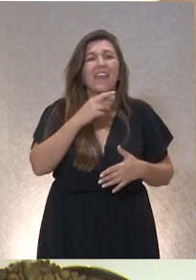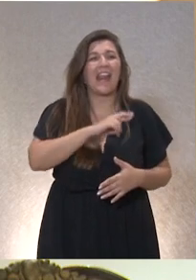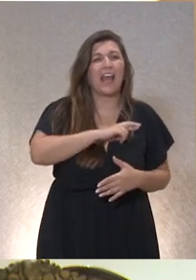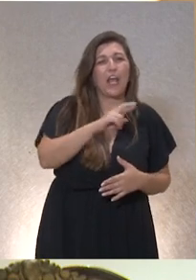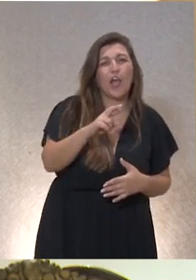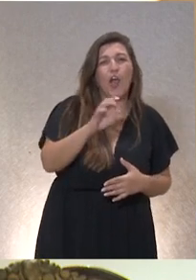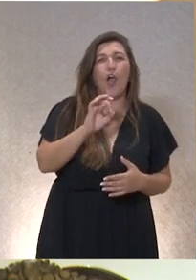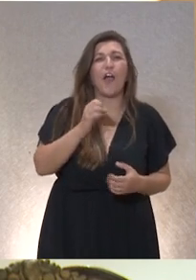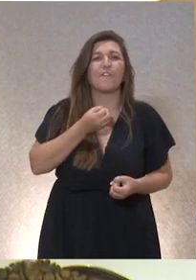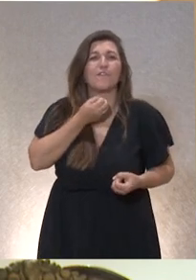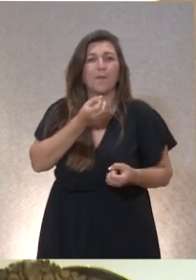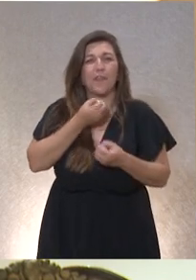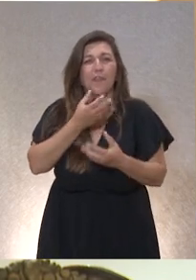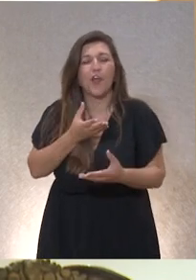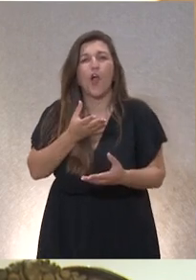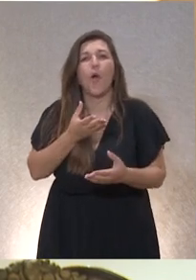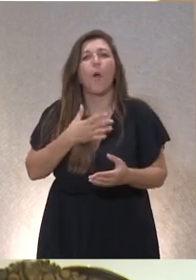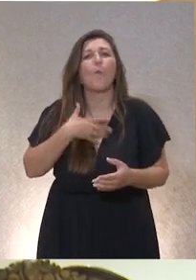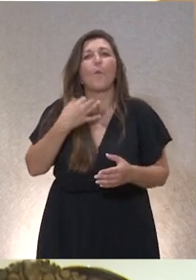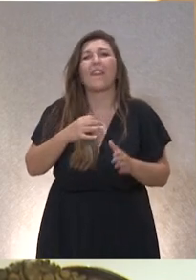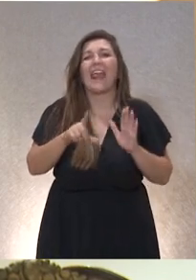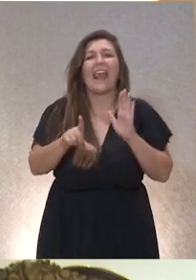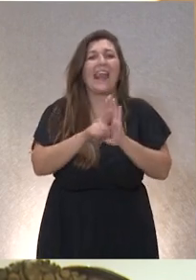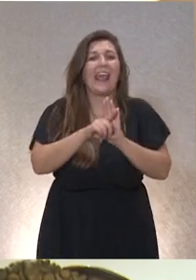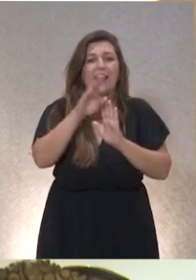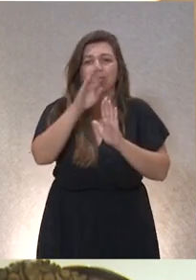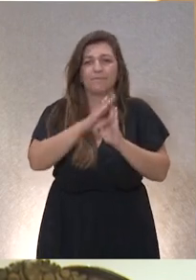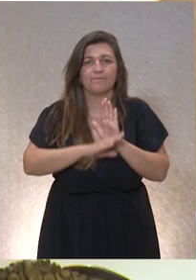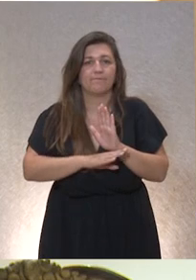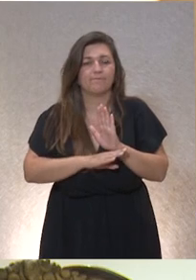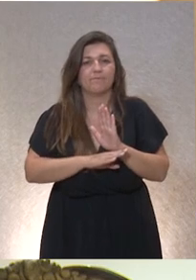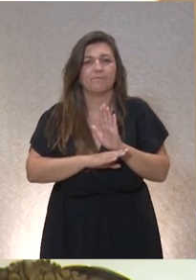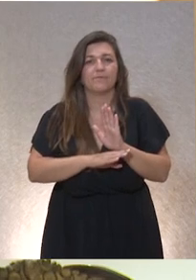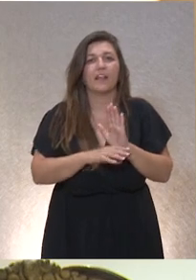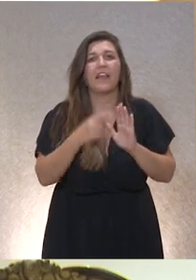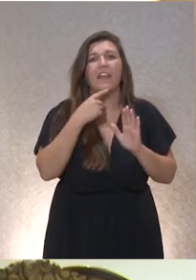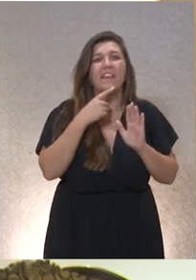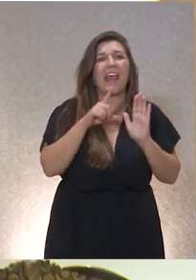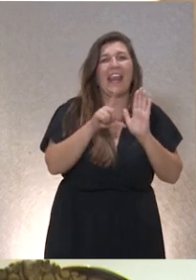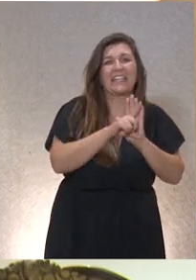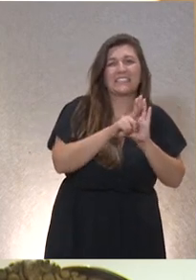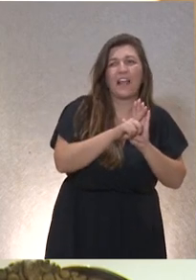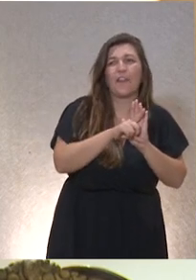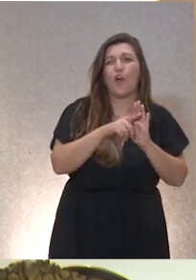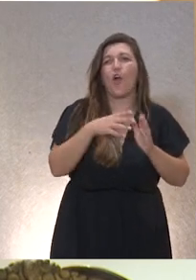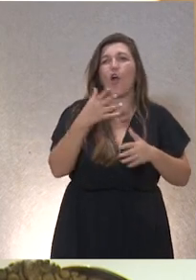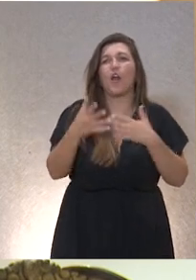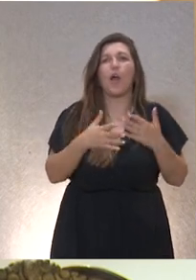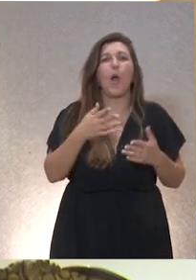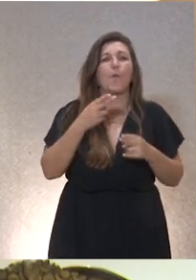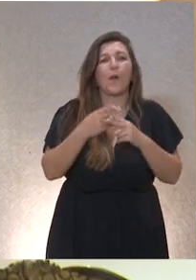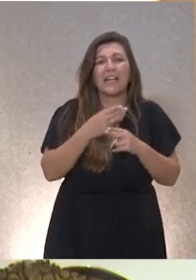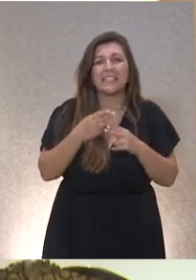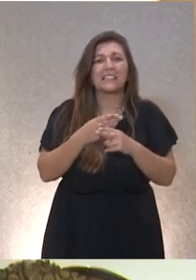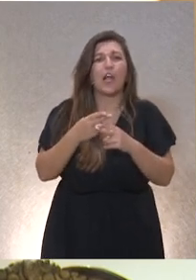ni la información son legisl viene a decir legisladores políticos gobiernos aparten sus manos